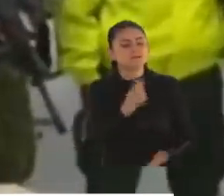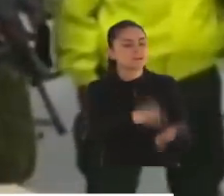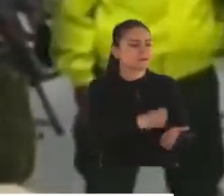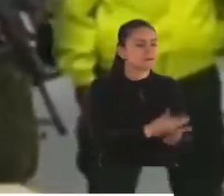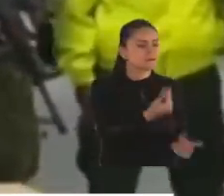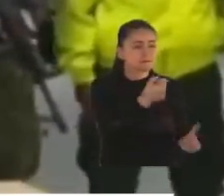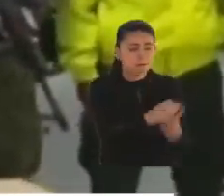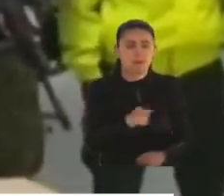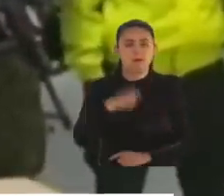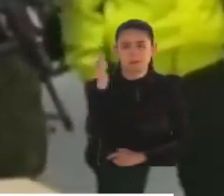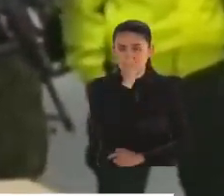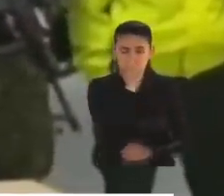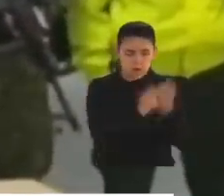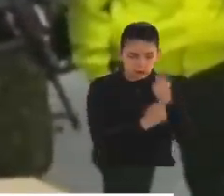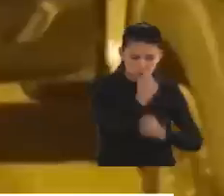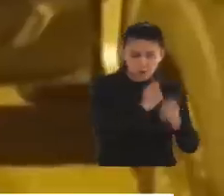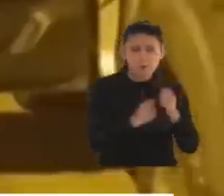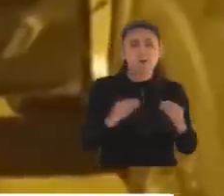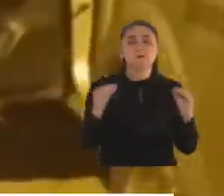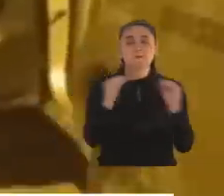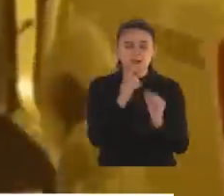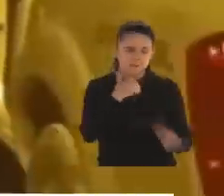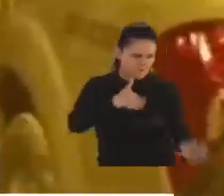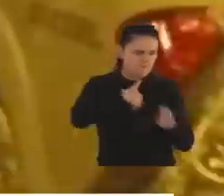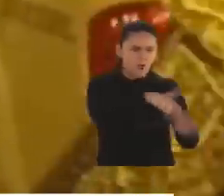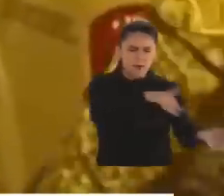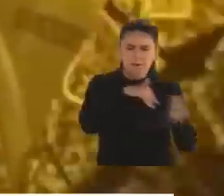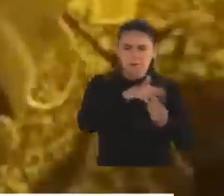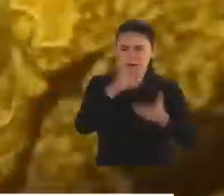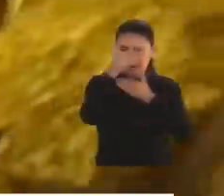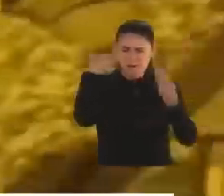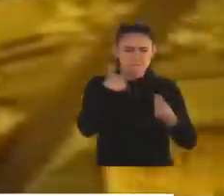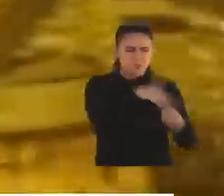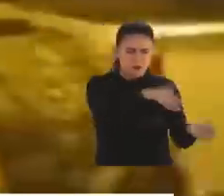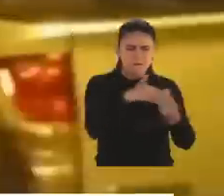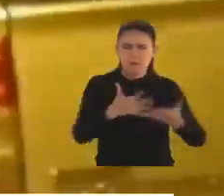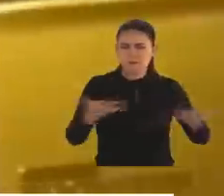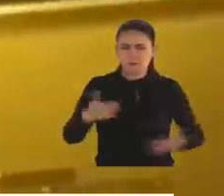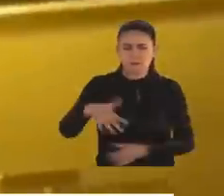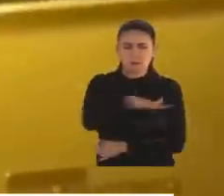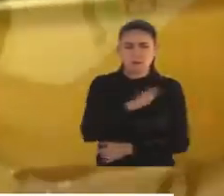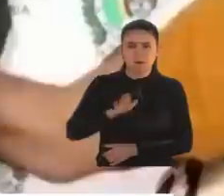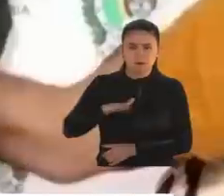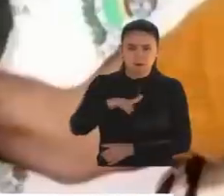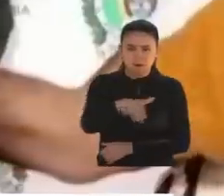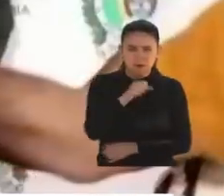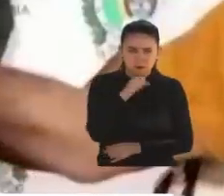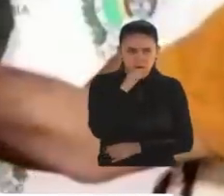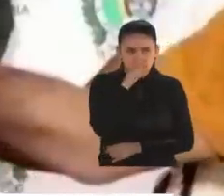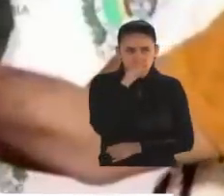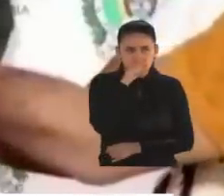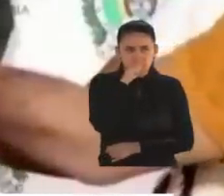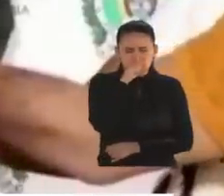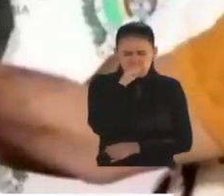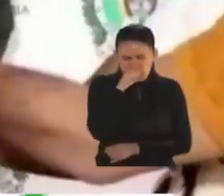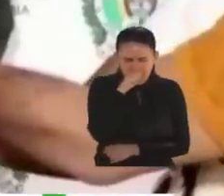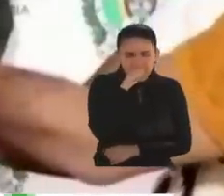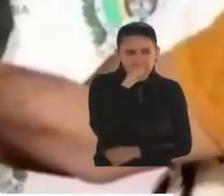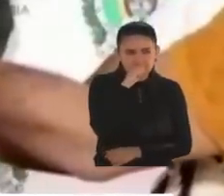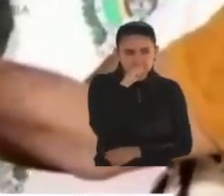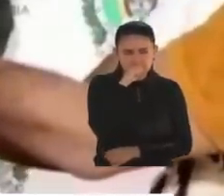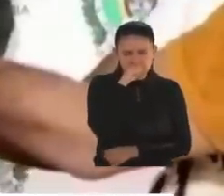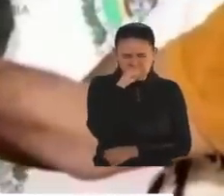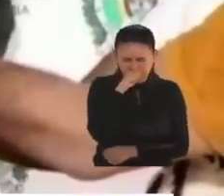extorsión, microtráfico y también desplazamiento forzado en Buenaventura. Cabe notar que dentro del material que se